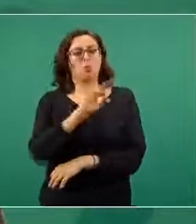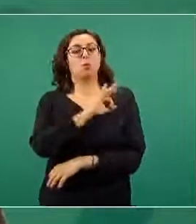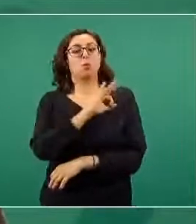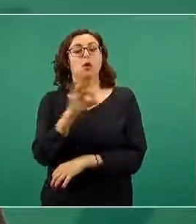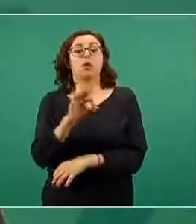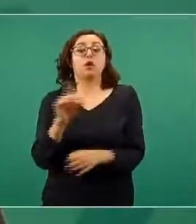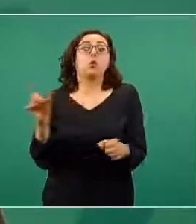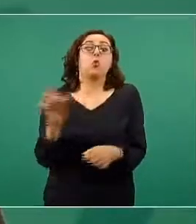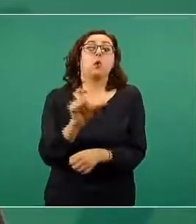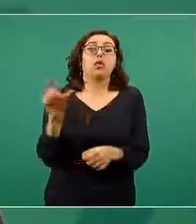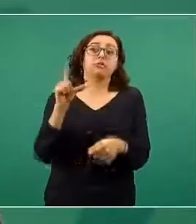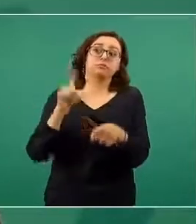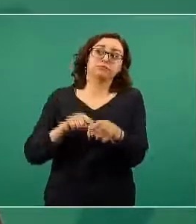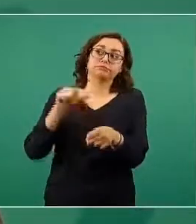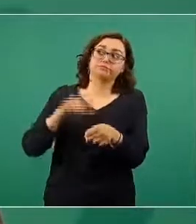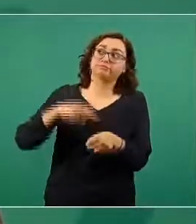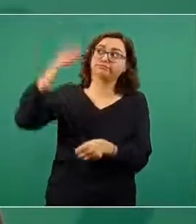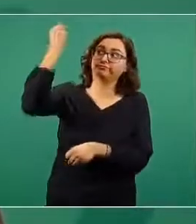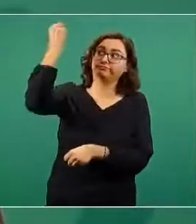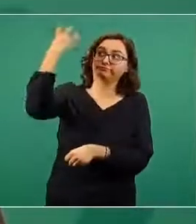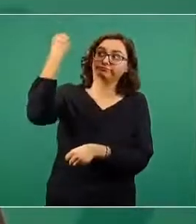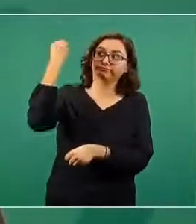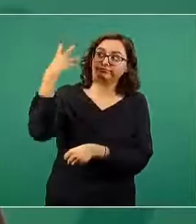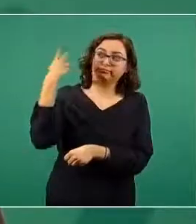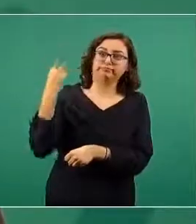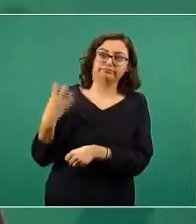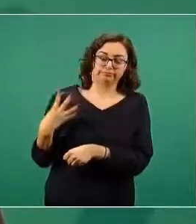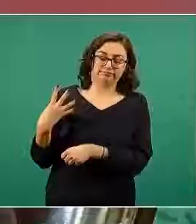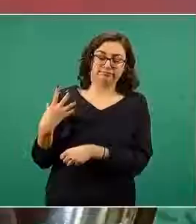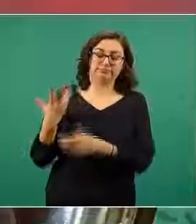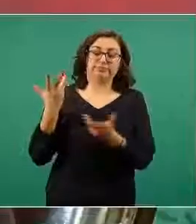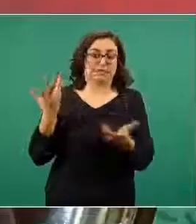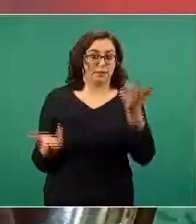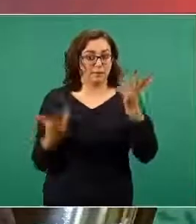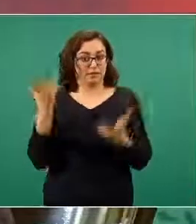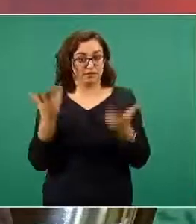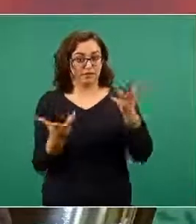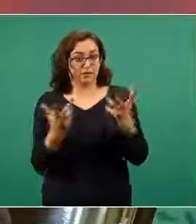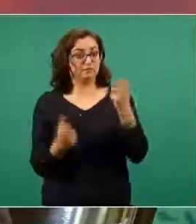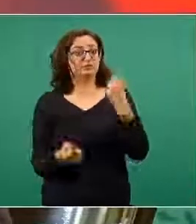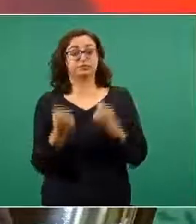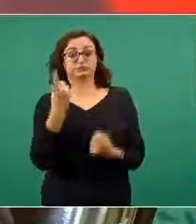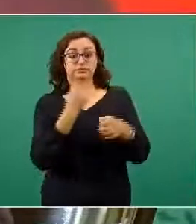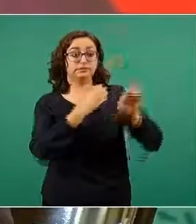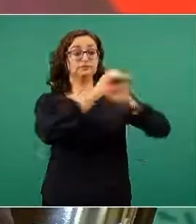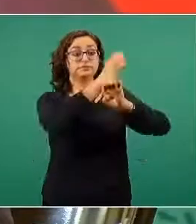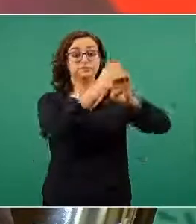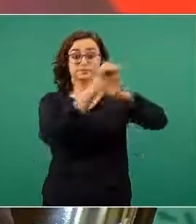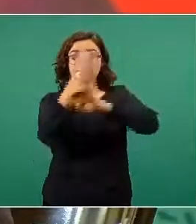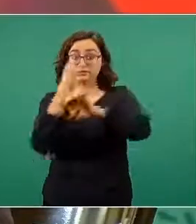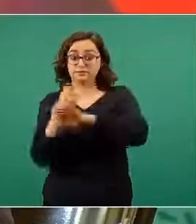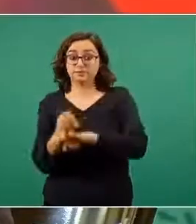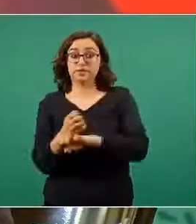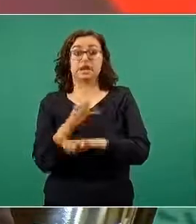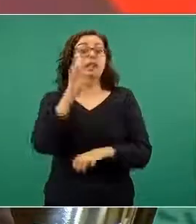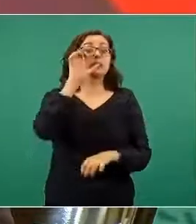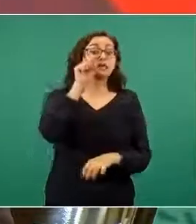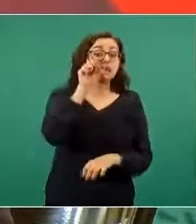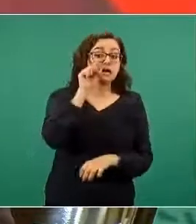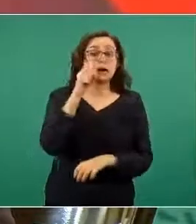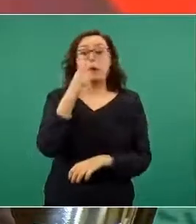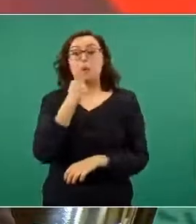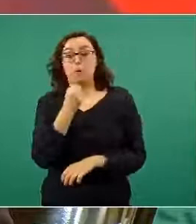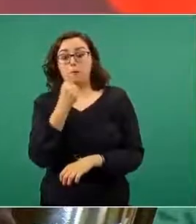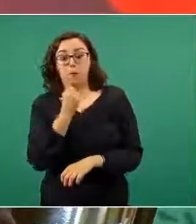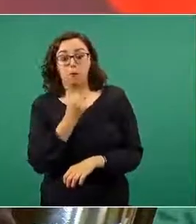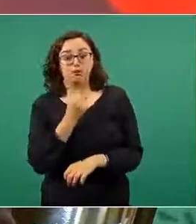el semáforo de riesgo epidémico. En aquellos estados o entidades federativas que estén en naranja o en rojo,